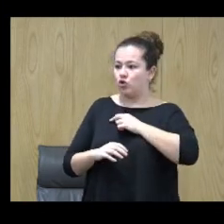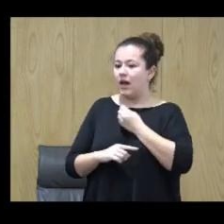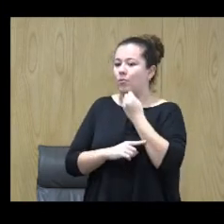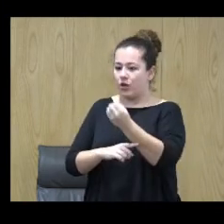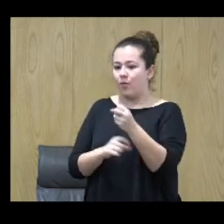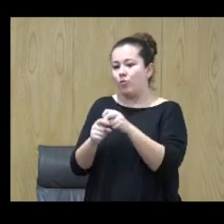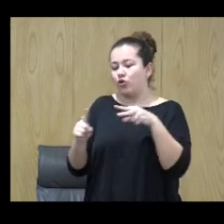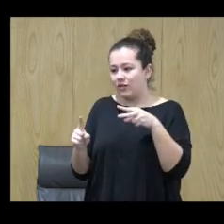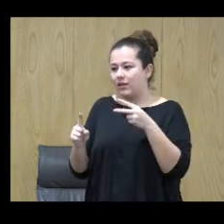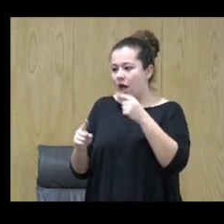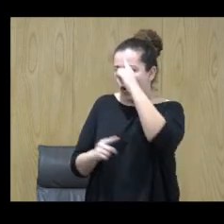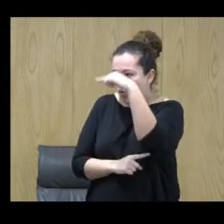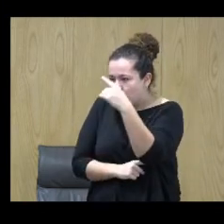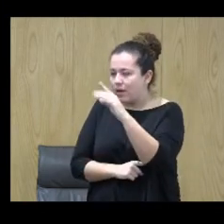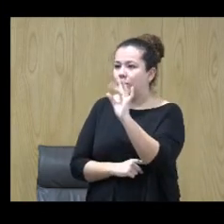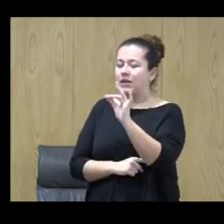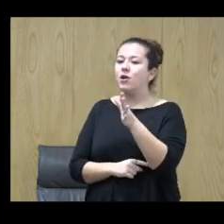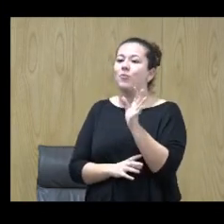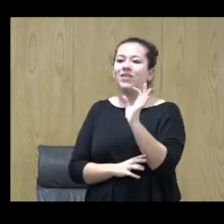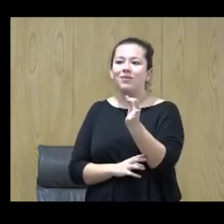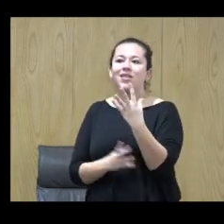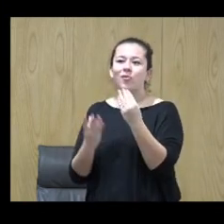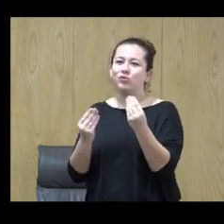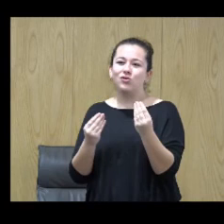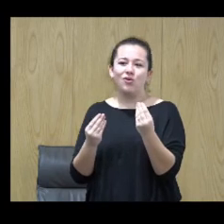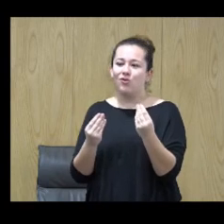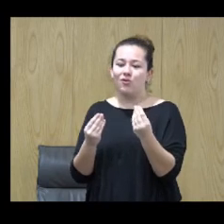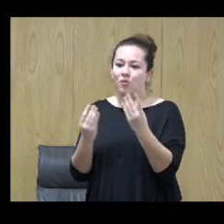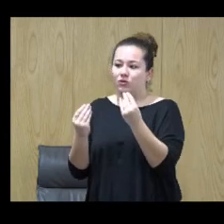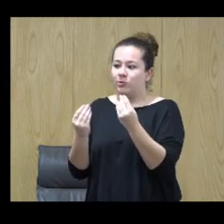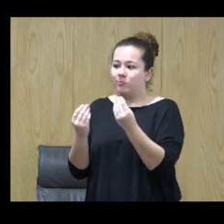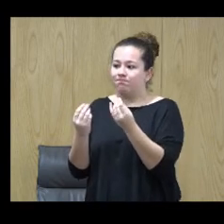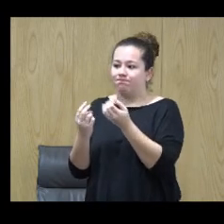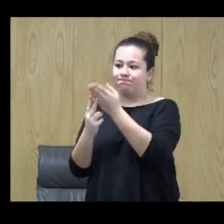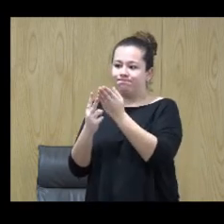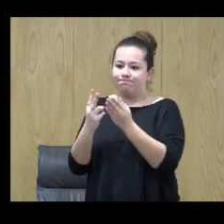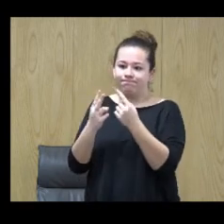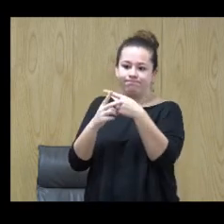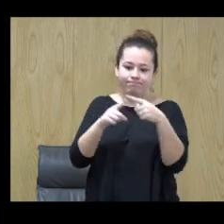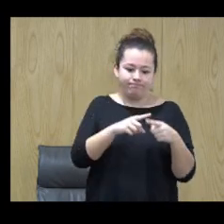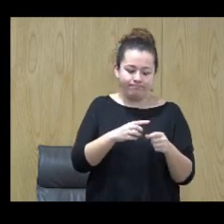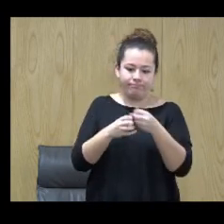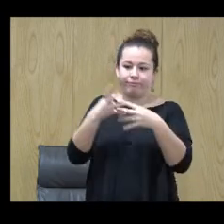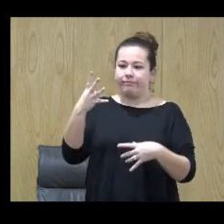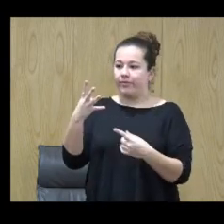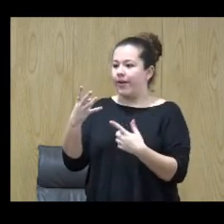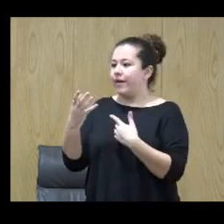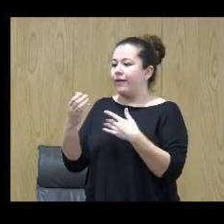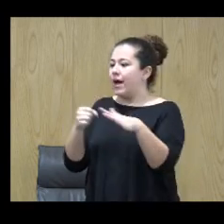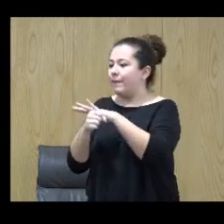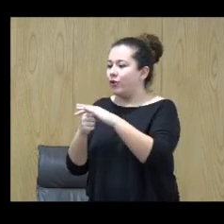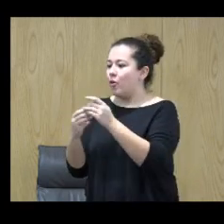vista cultural, pero es verdad que hay muchísimas variantes, ¿no? El ámbito periodístico, el